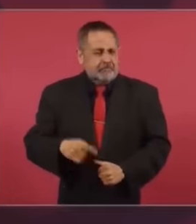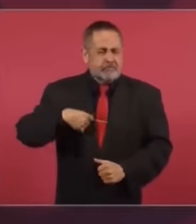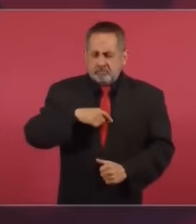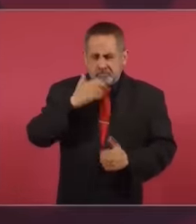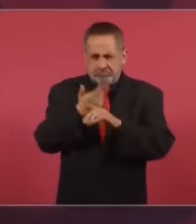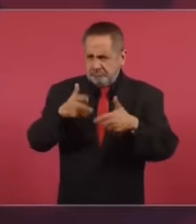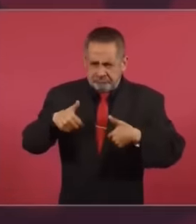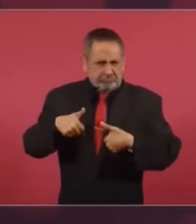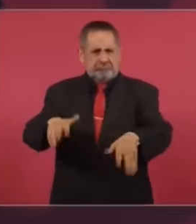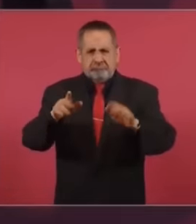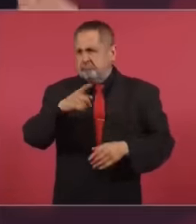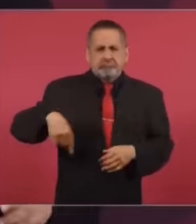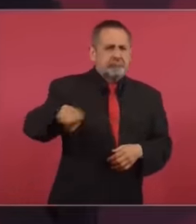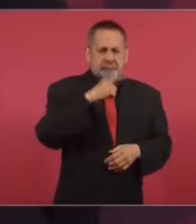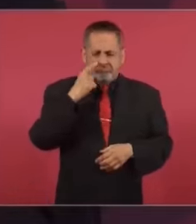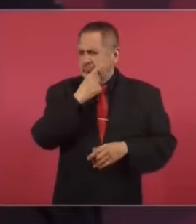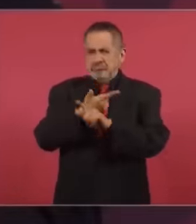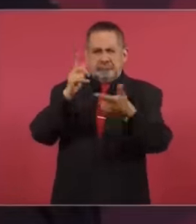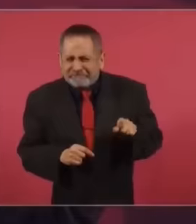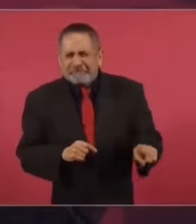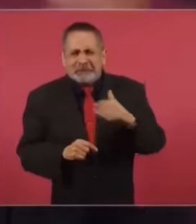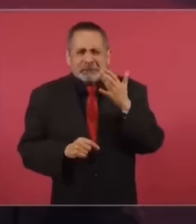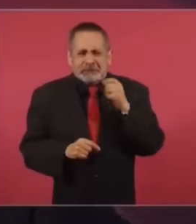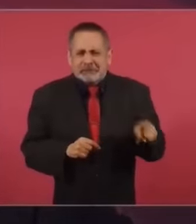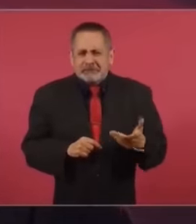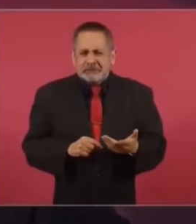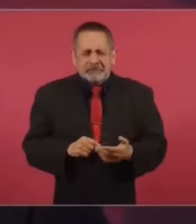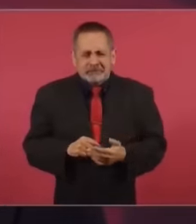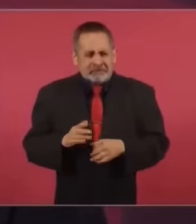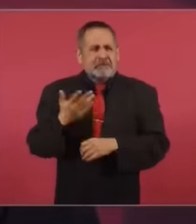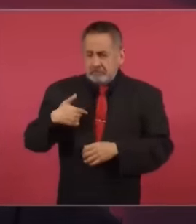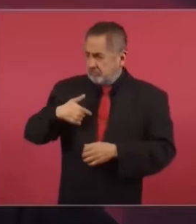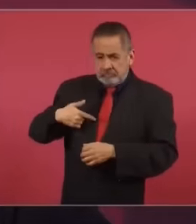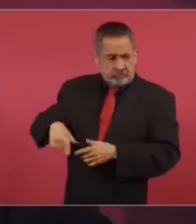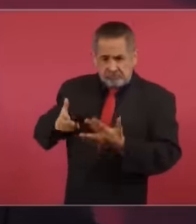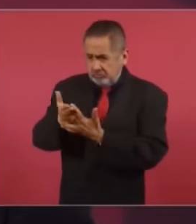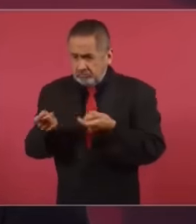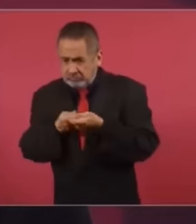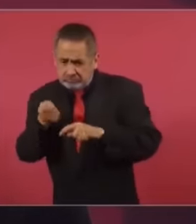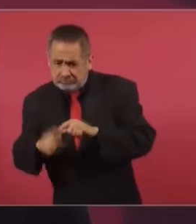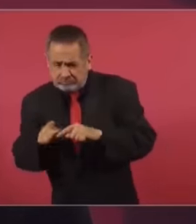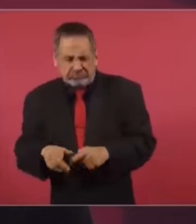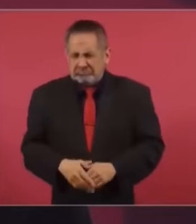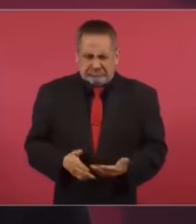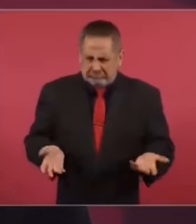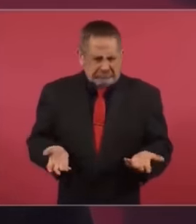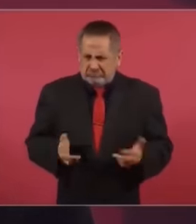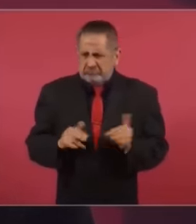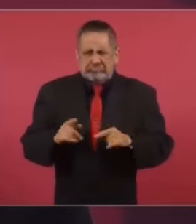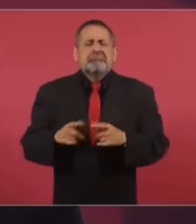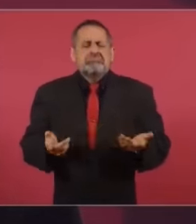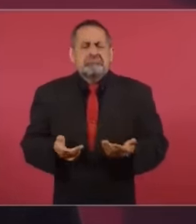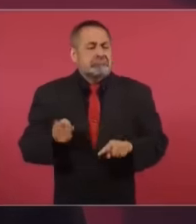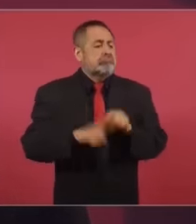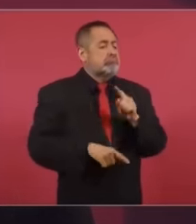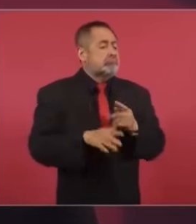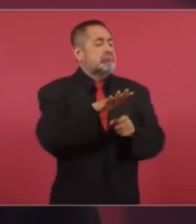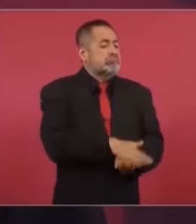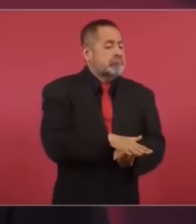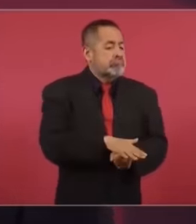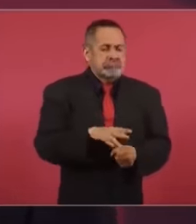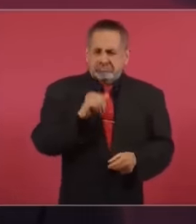queremos que la gente vote libremente. ¿Por qué fraude de Estado? ¿En dónde? ¿A quién? ¿Se le limita